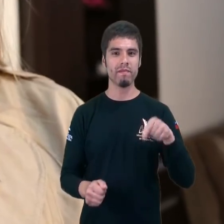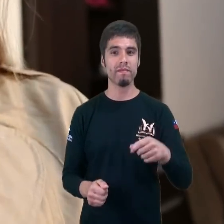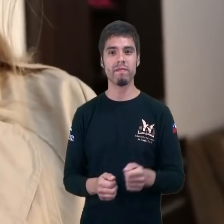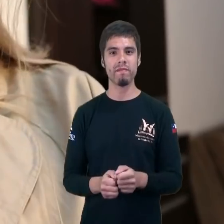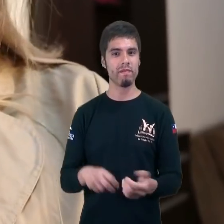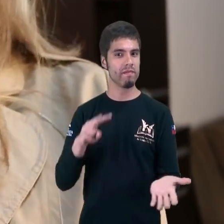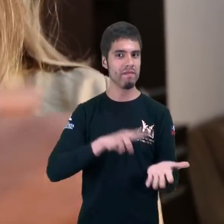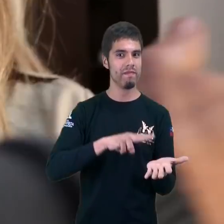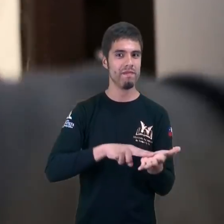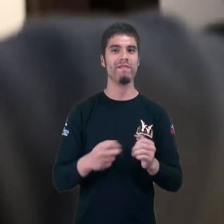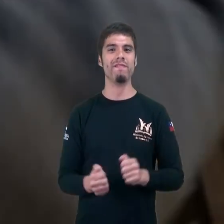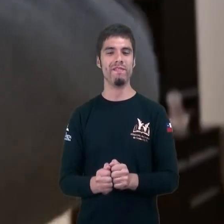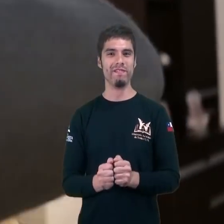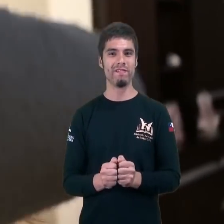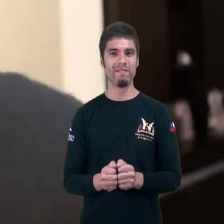¿En serio?